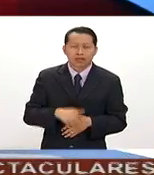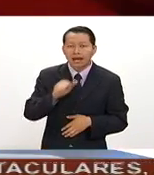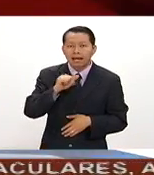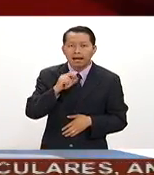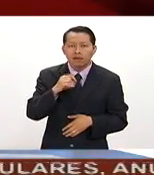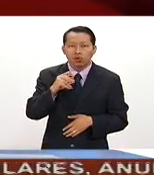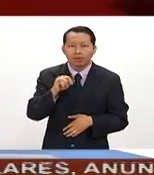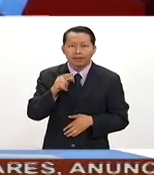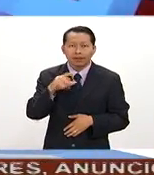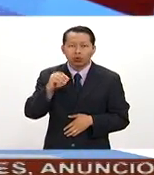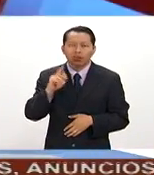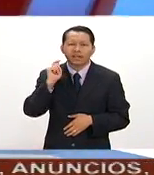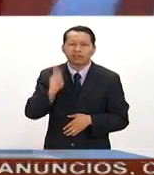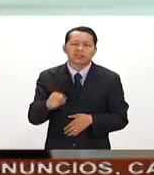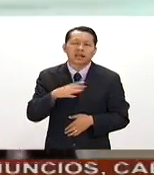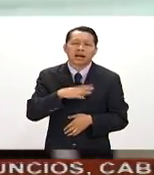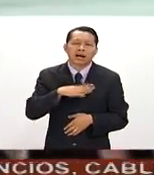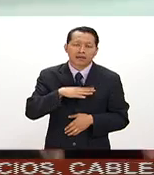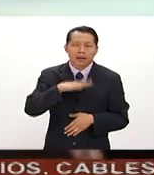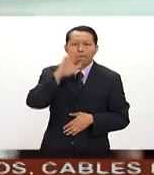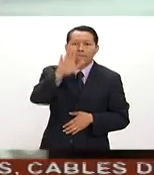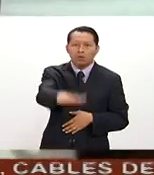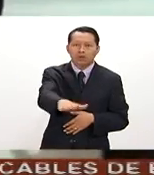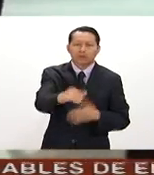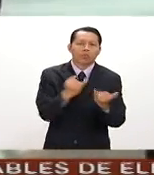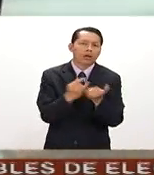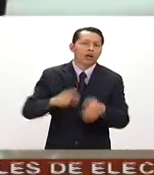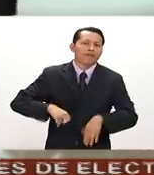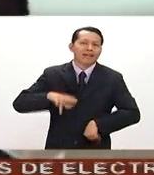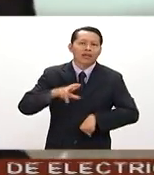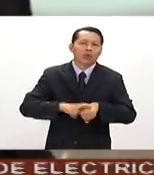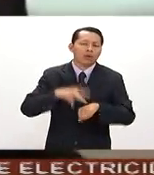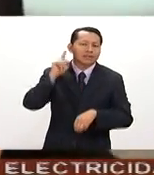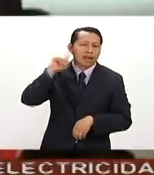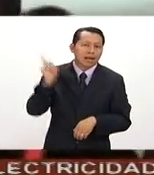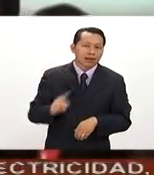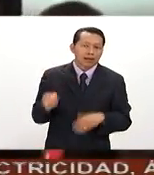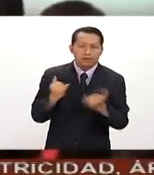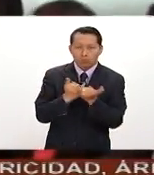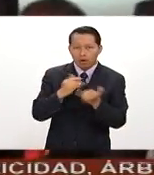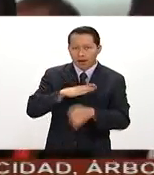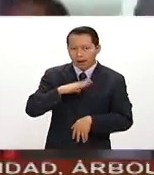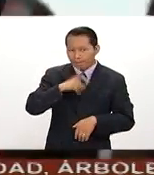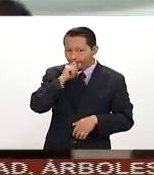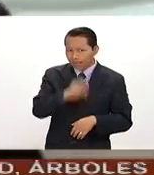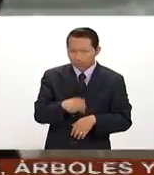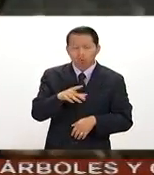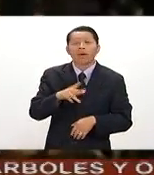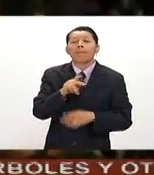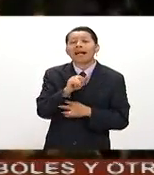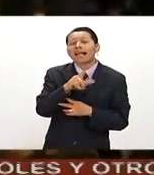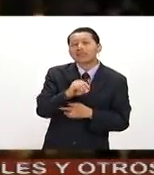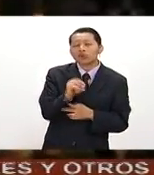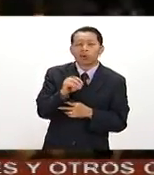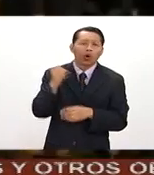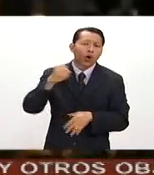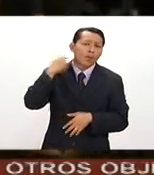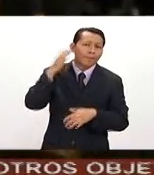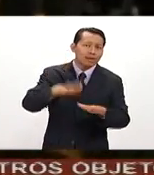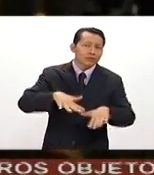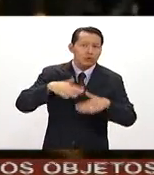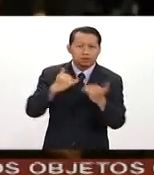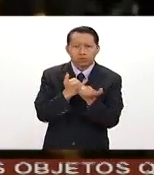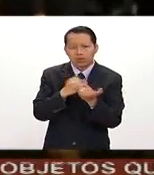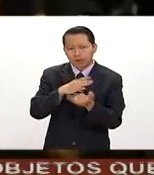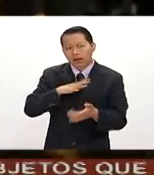Alejandro Tello Cristera rindió protesta como gobernador de Zacatecas. La ceremonia se realizó en el Palacio de Convenciones, habilitado como sede alterna del